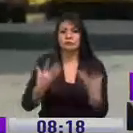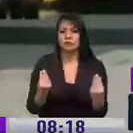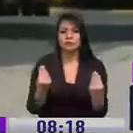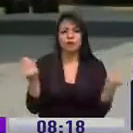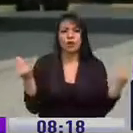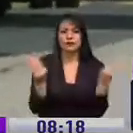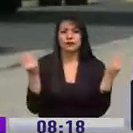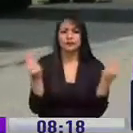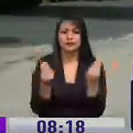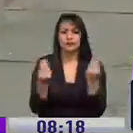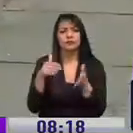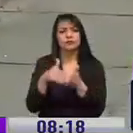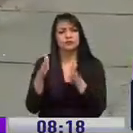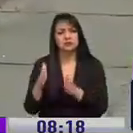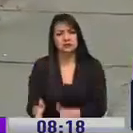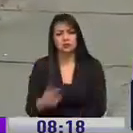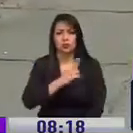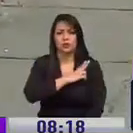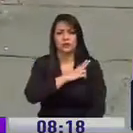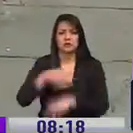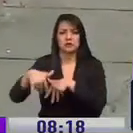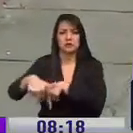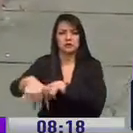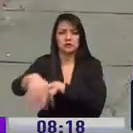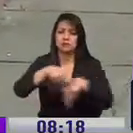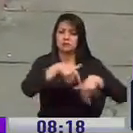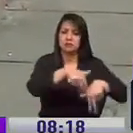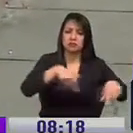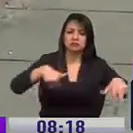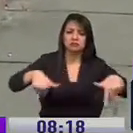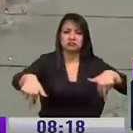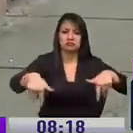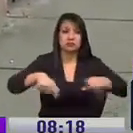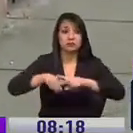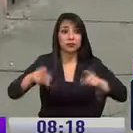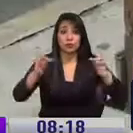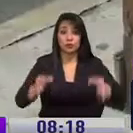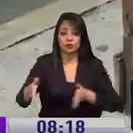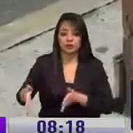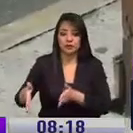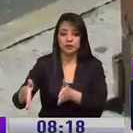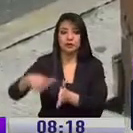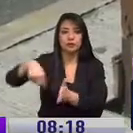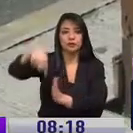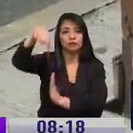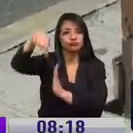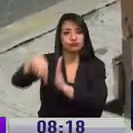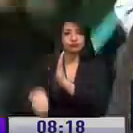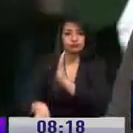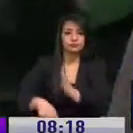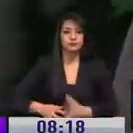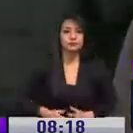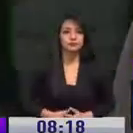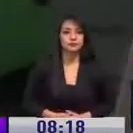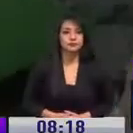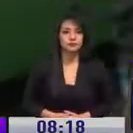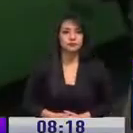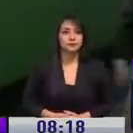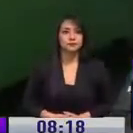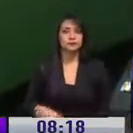jóvenes universitarios. No tendría nada de malo hacerlo si no fuera porque en una de sus aceras hay este gran hueco. Como